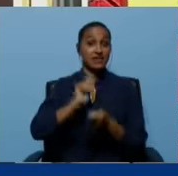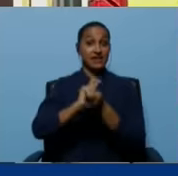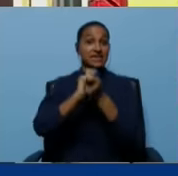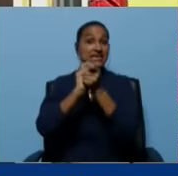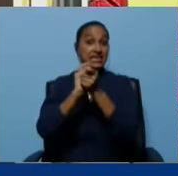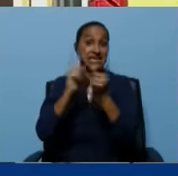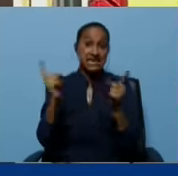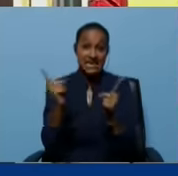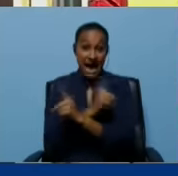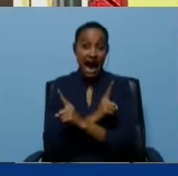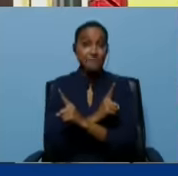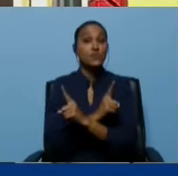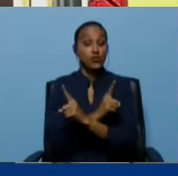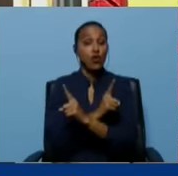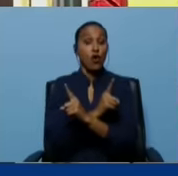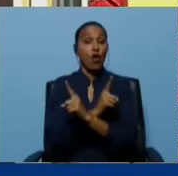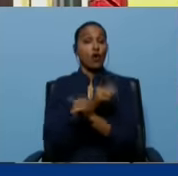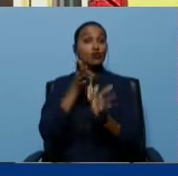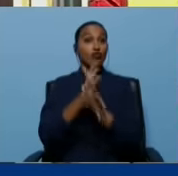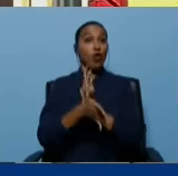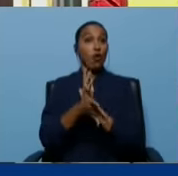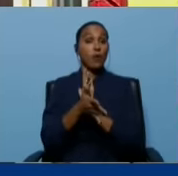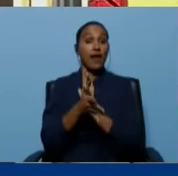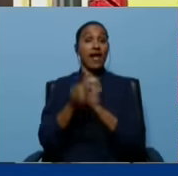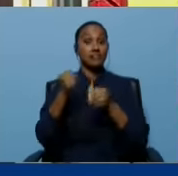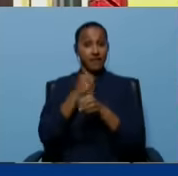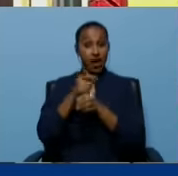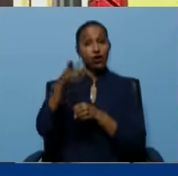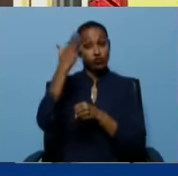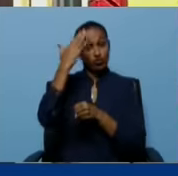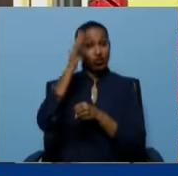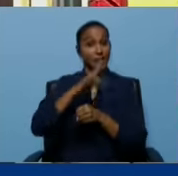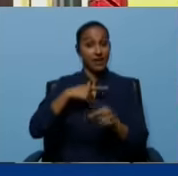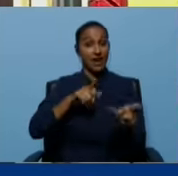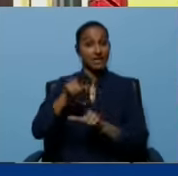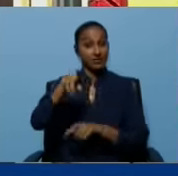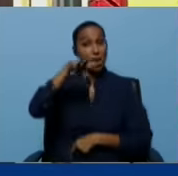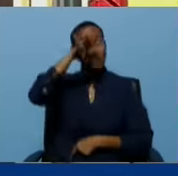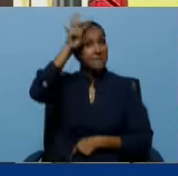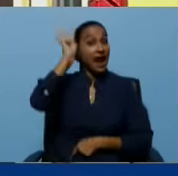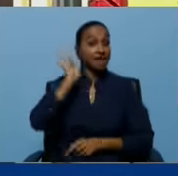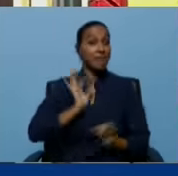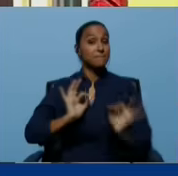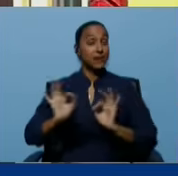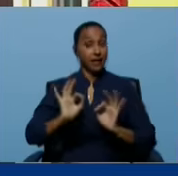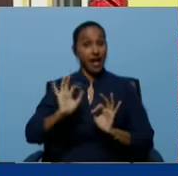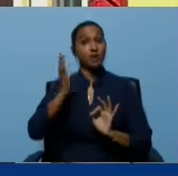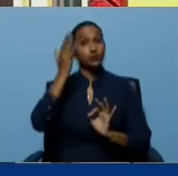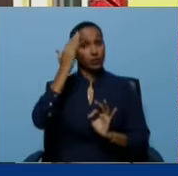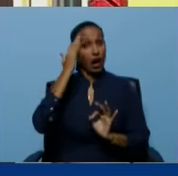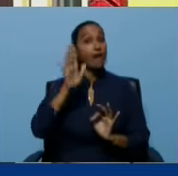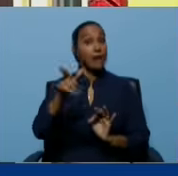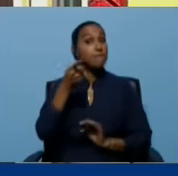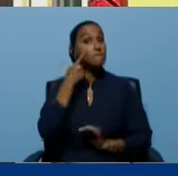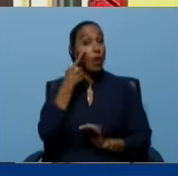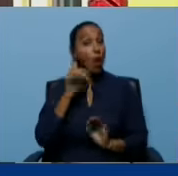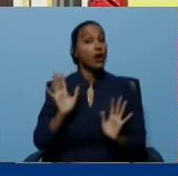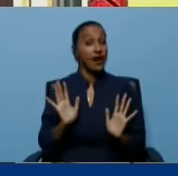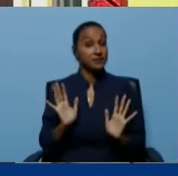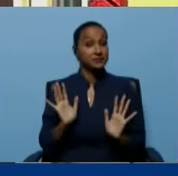carácter político, Mervin. Tú sabes, ya hablé contigo. Preparado, tú sabes. Mosca, pues.